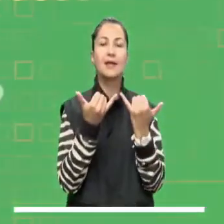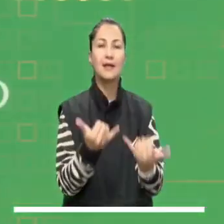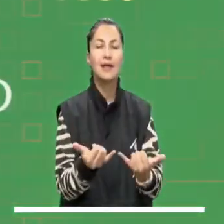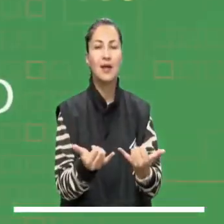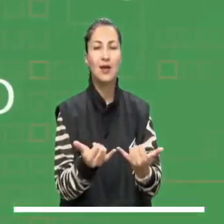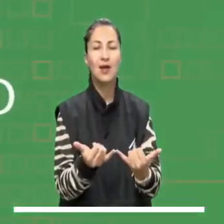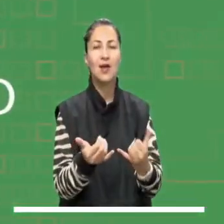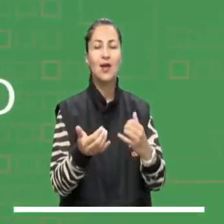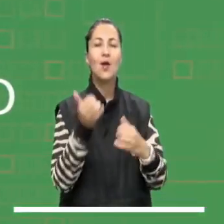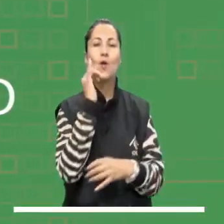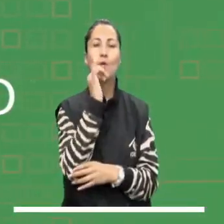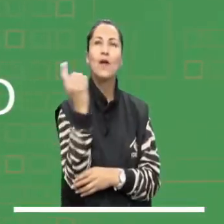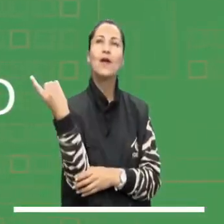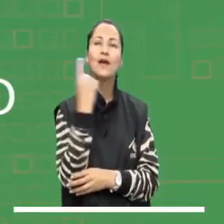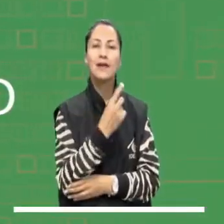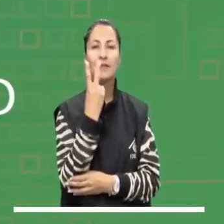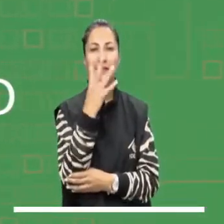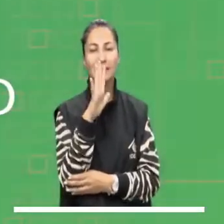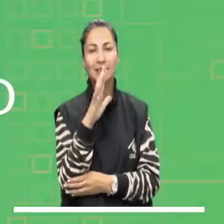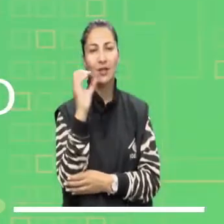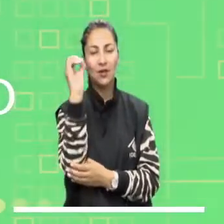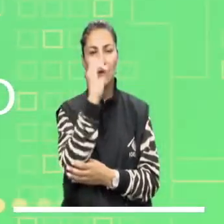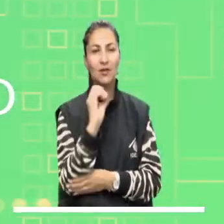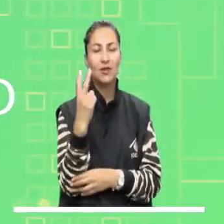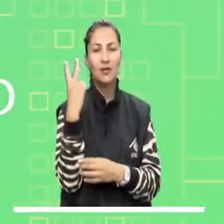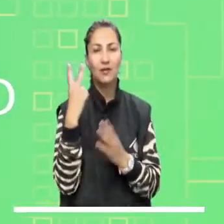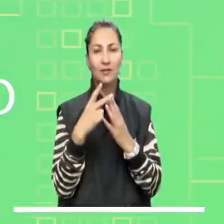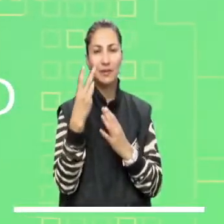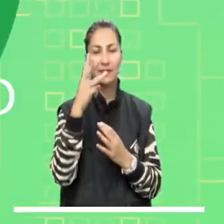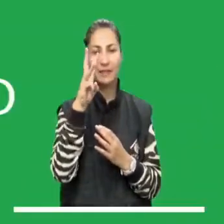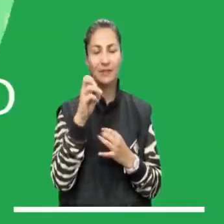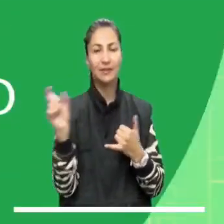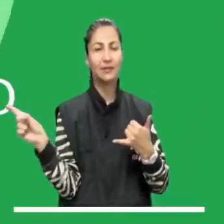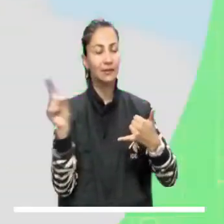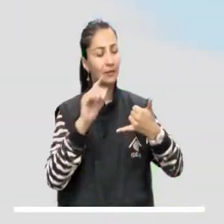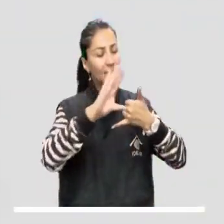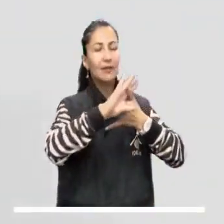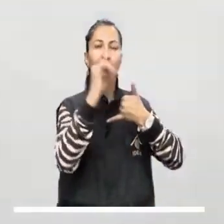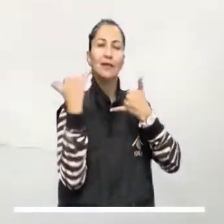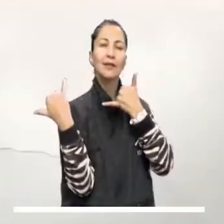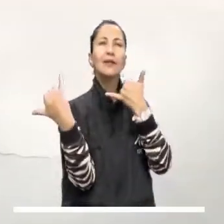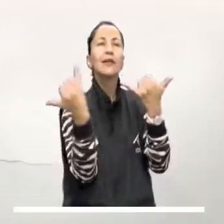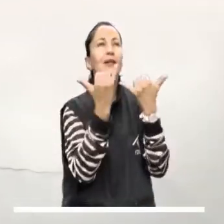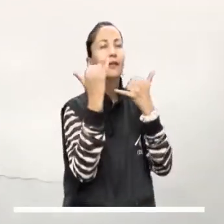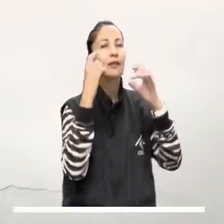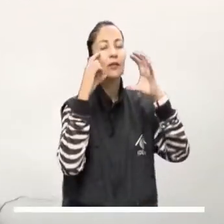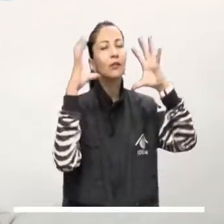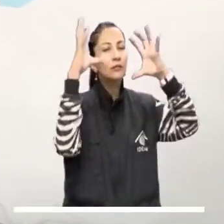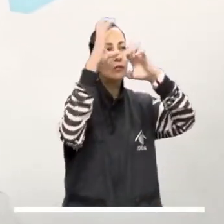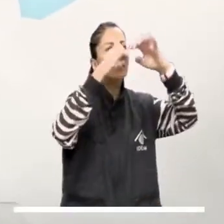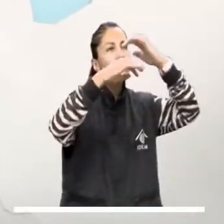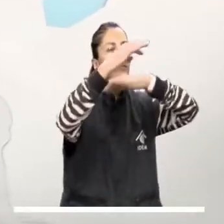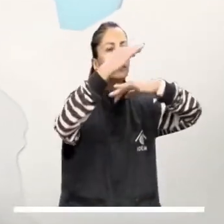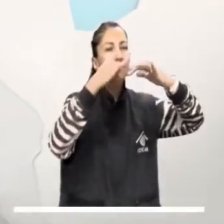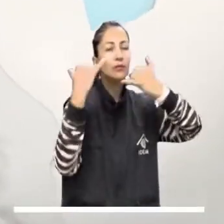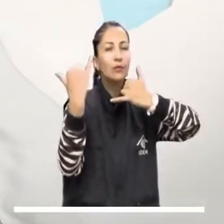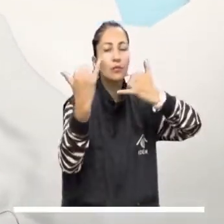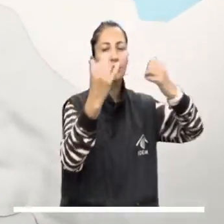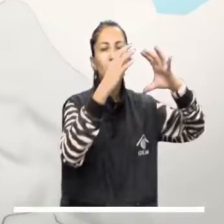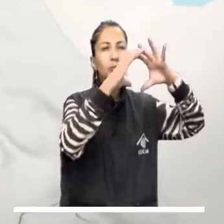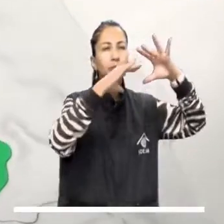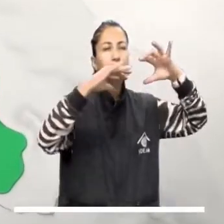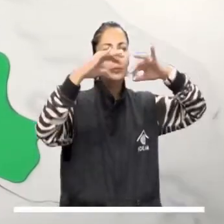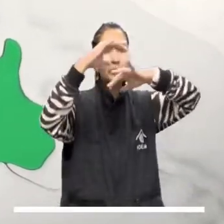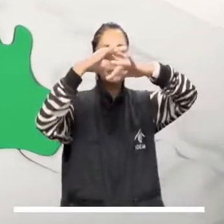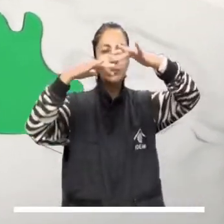Pronóstico del tiempo para la mañana de hoy, jueves 25 de octubre de 2018. En la región Caribe, lluvias dispersas y cielo